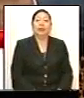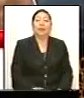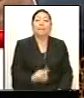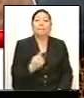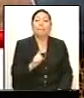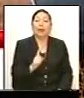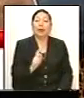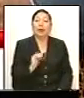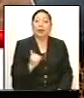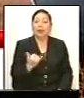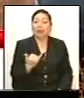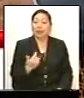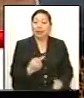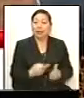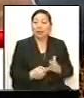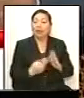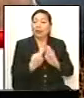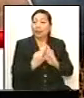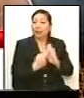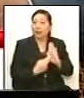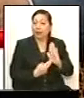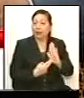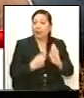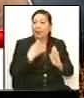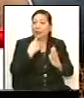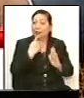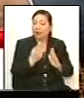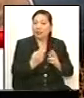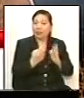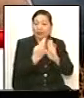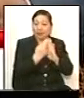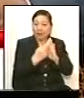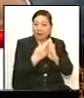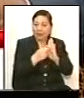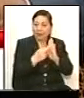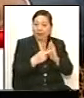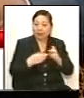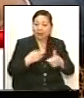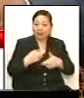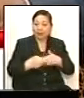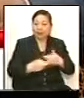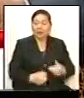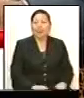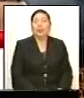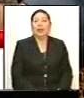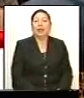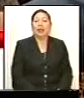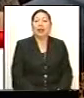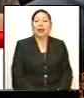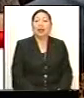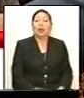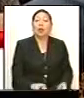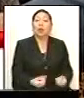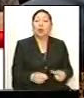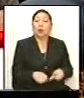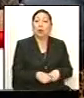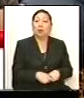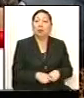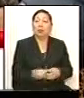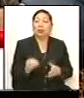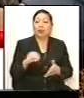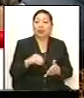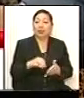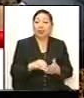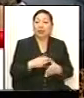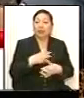Para tal efecto, el reglamento establece los requisitos y procedimientos, así como las